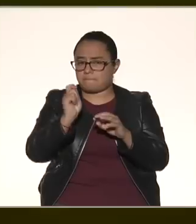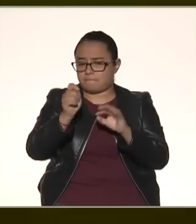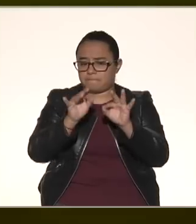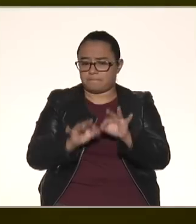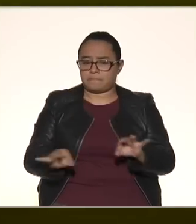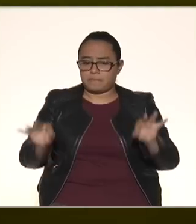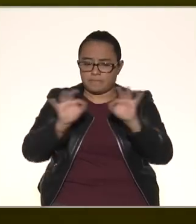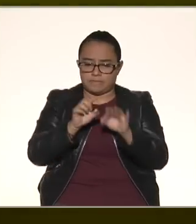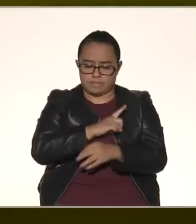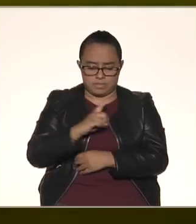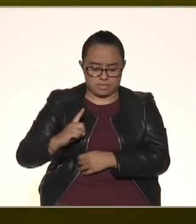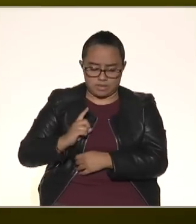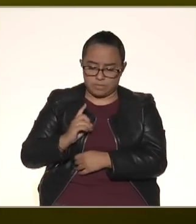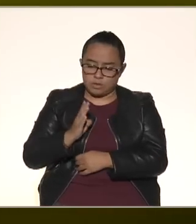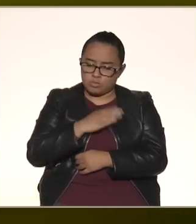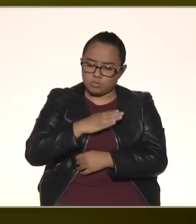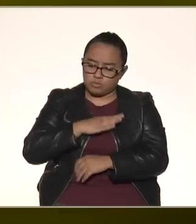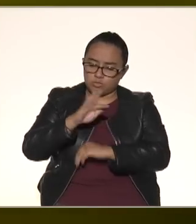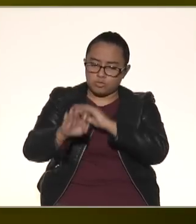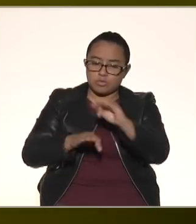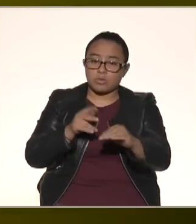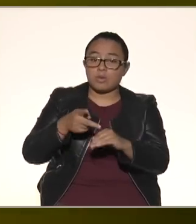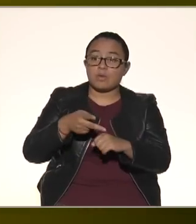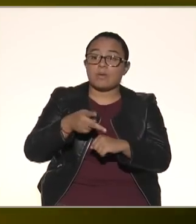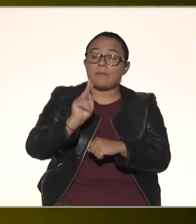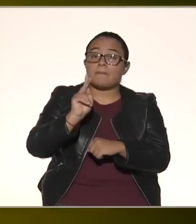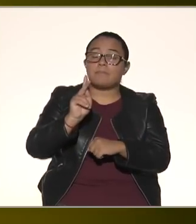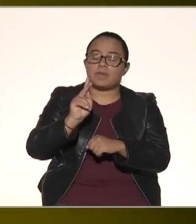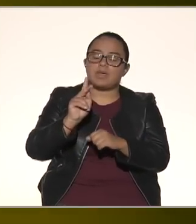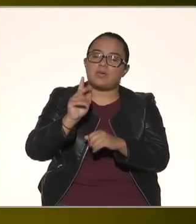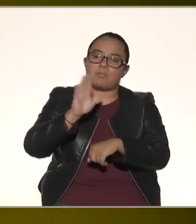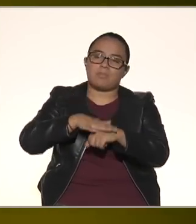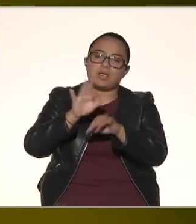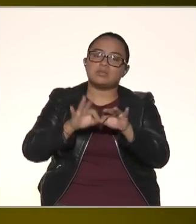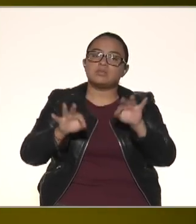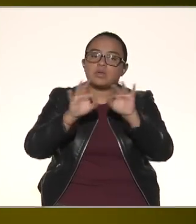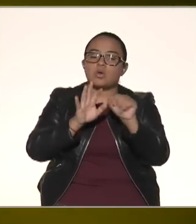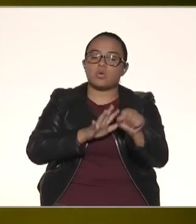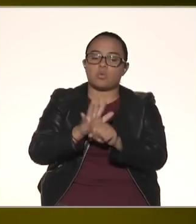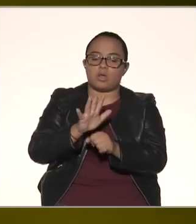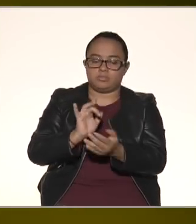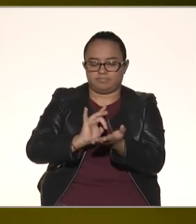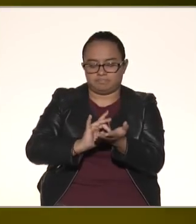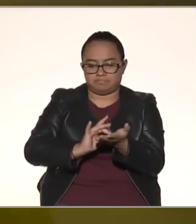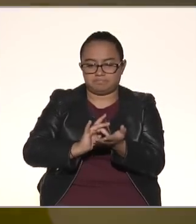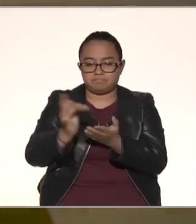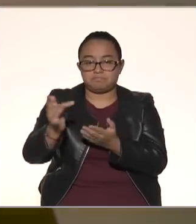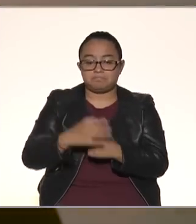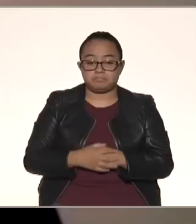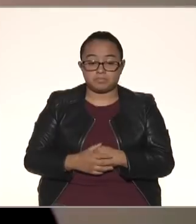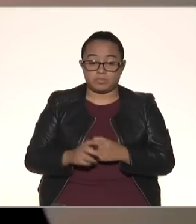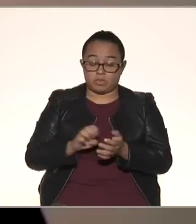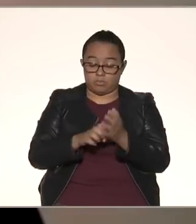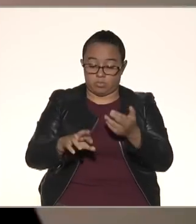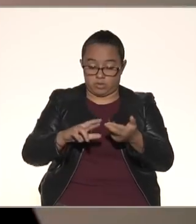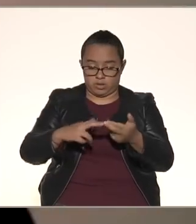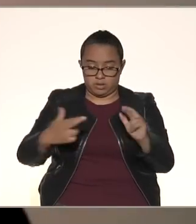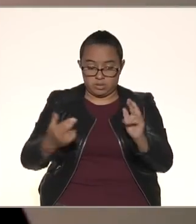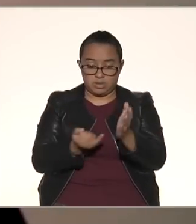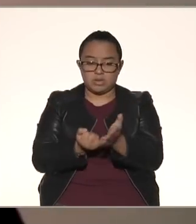que haya una generosidad en la relación, pero no tan importante que haya una gratitud. Creo que el exceso de formalismo dentro de una relación la